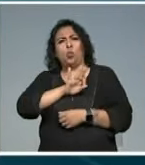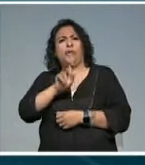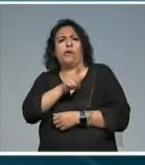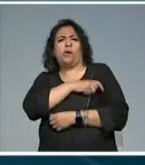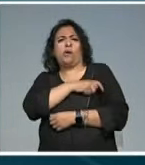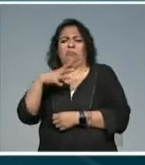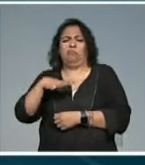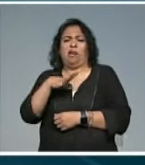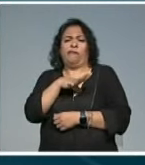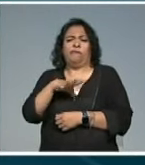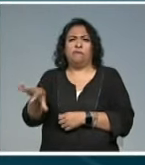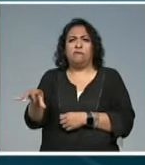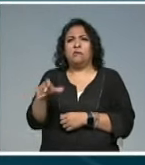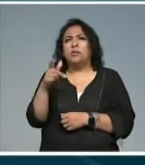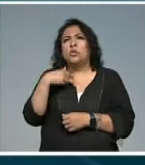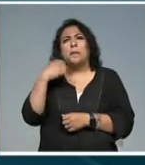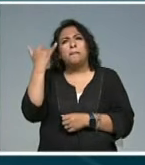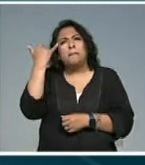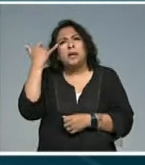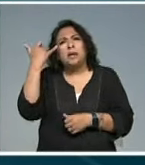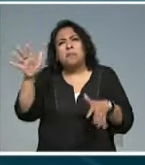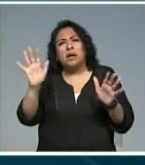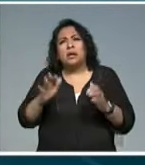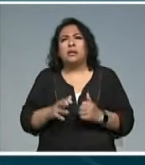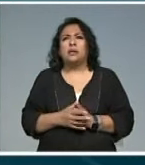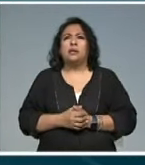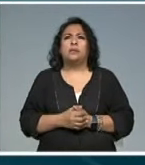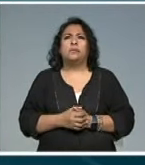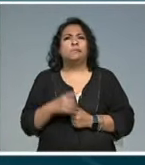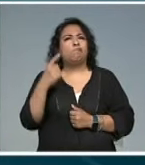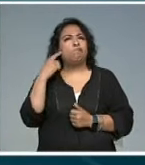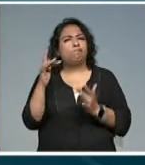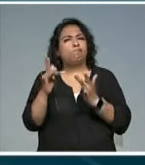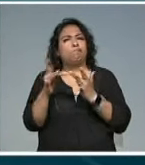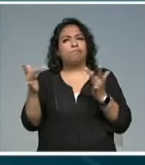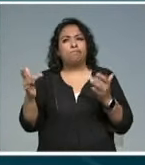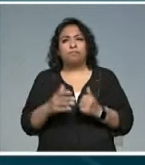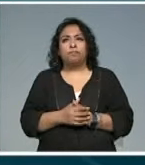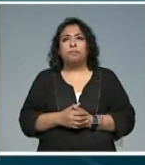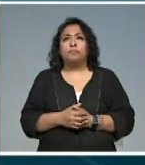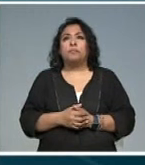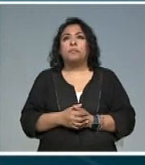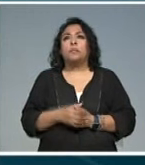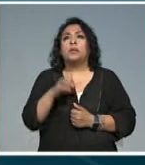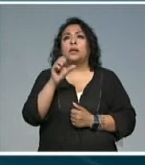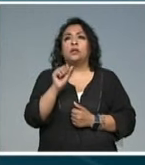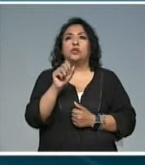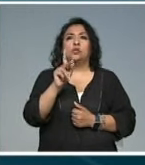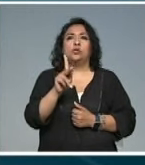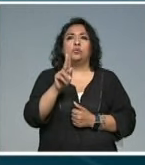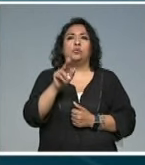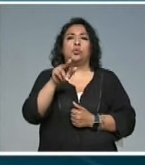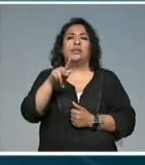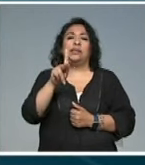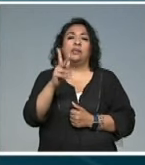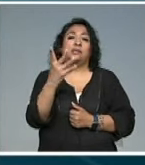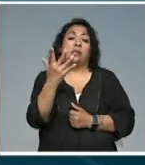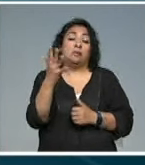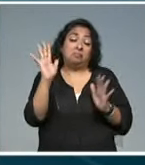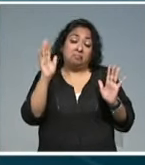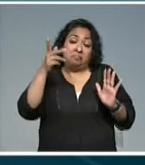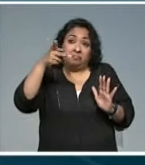se niegan a vacunarse. Yo me imagino... la Sputnik 5, pero en fin, ahí está